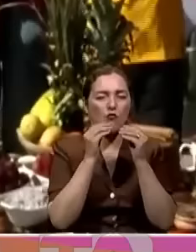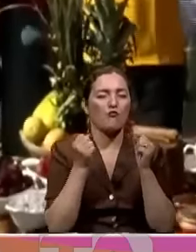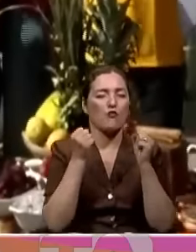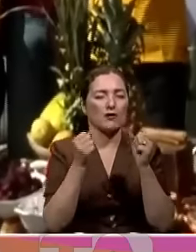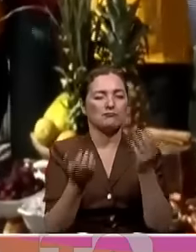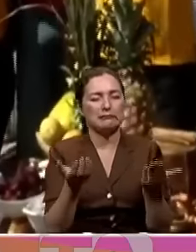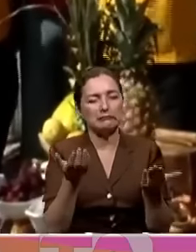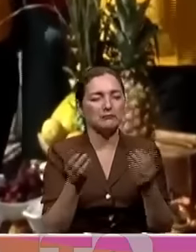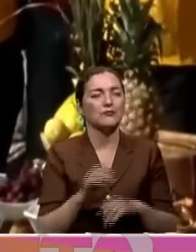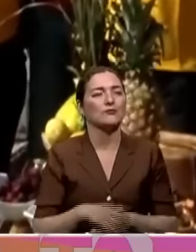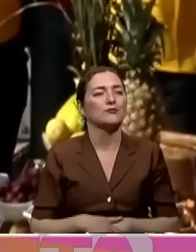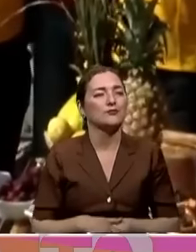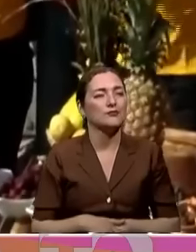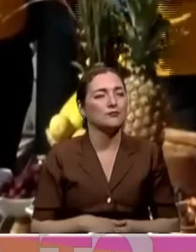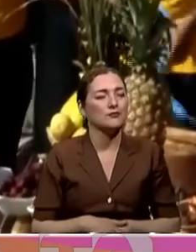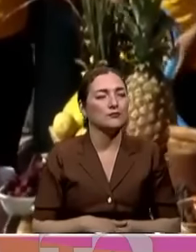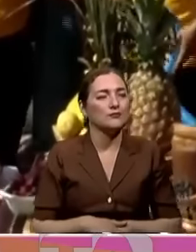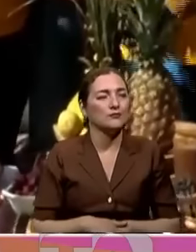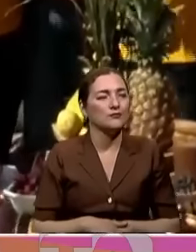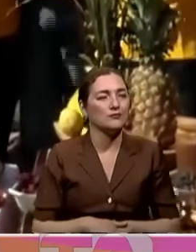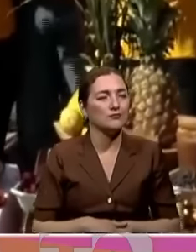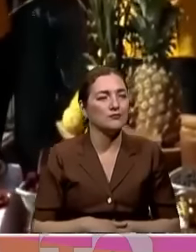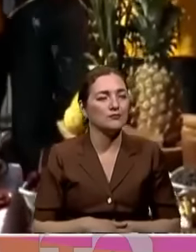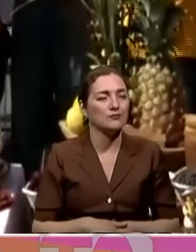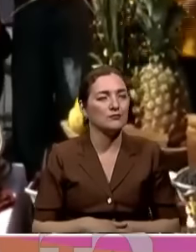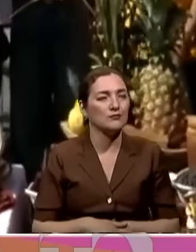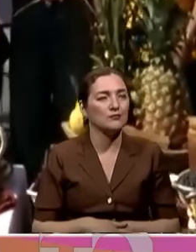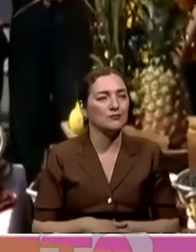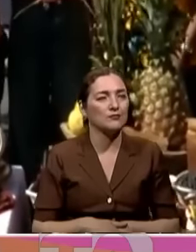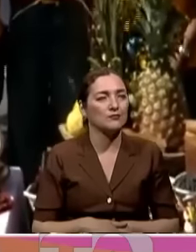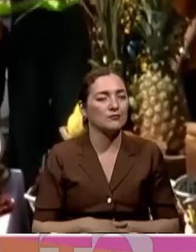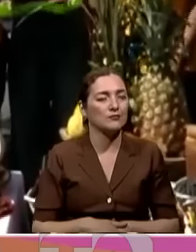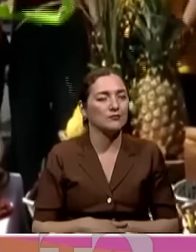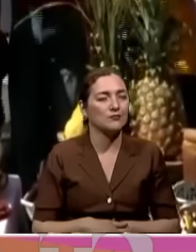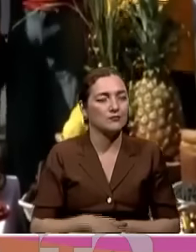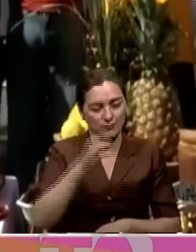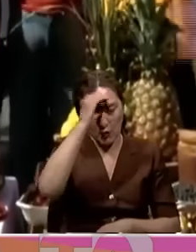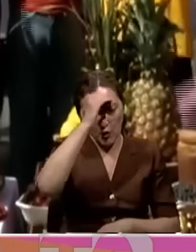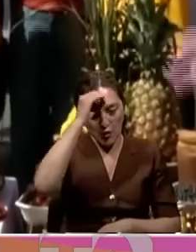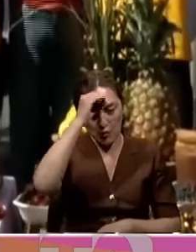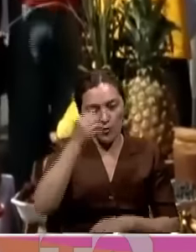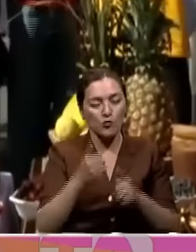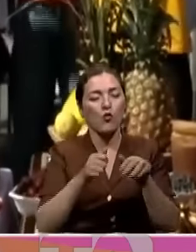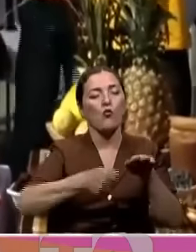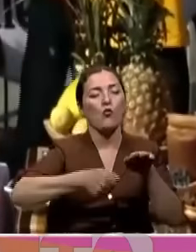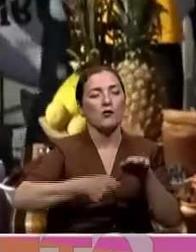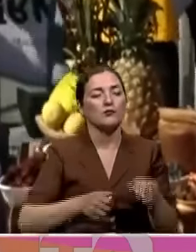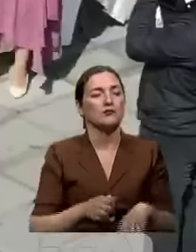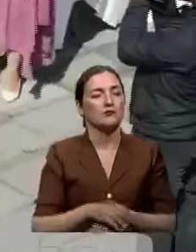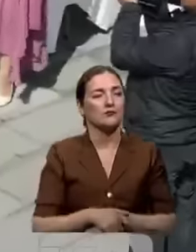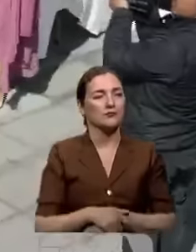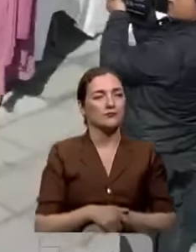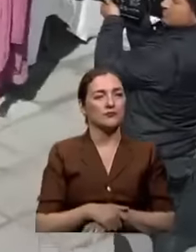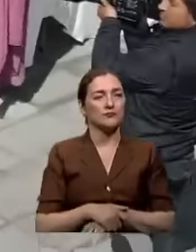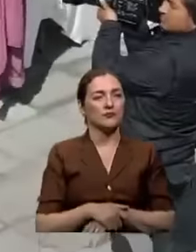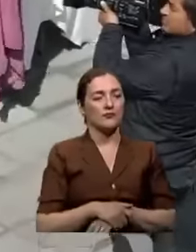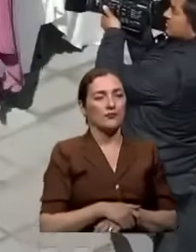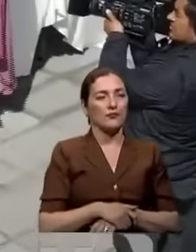equilibra. Vamos ahora sí a escuchar cuál es la opinión de nuestro jurado. En este momento están